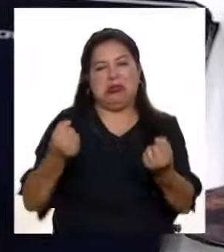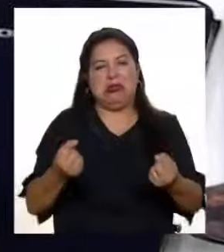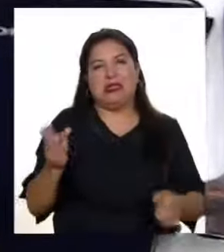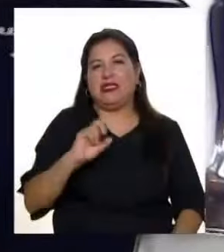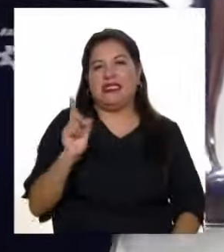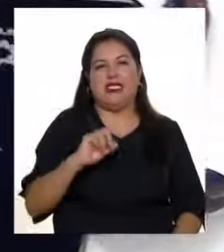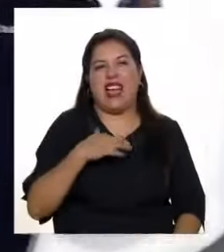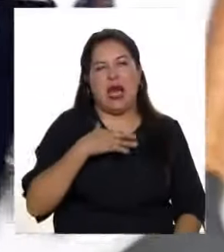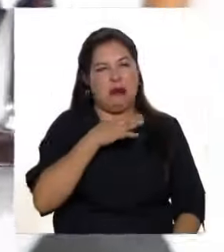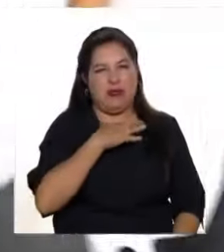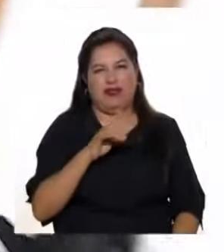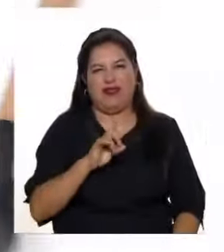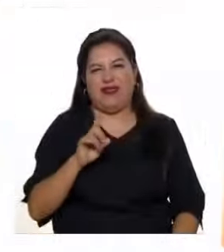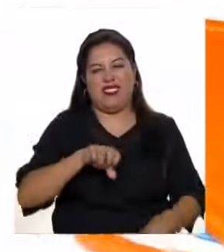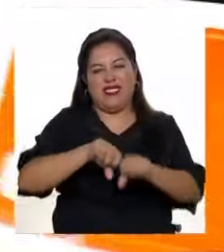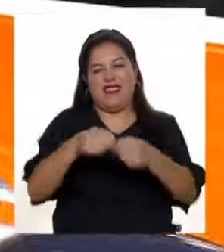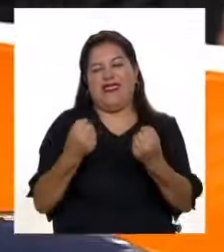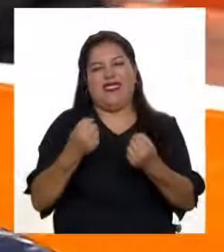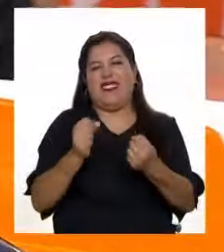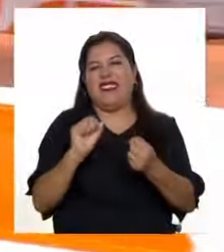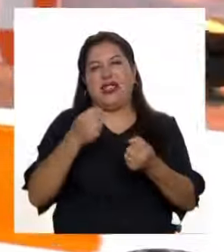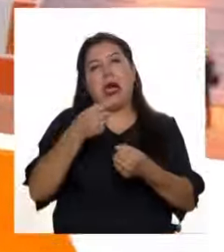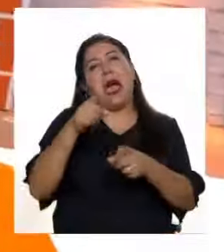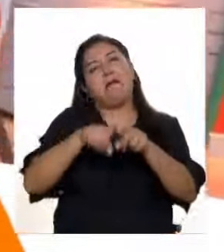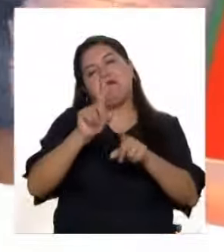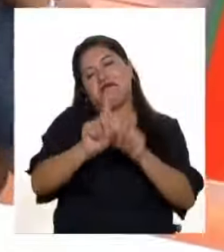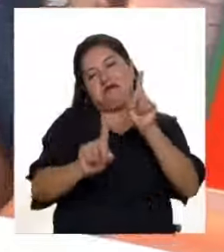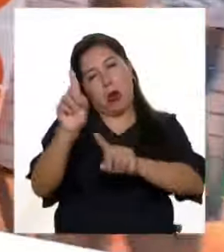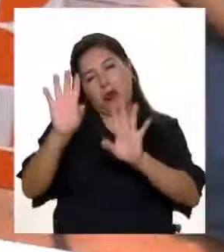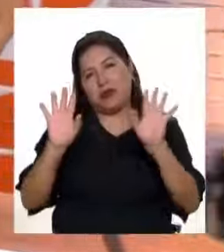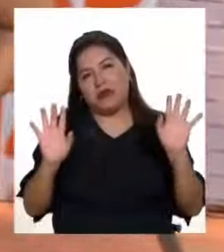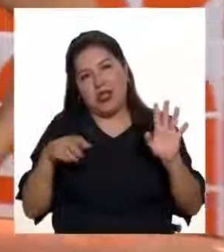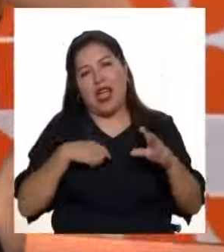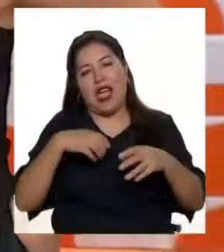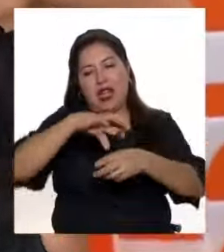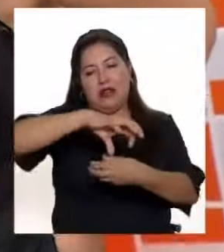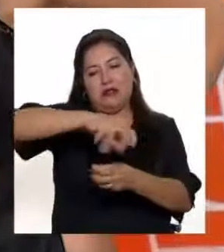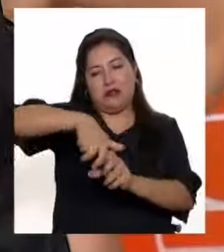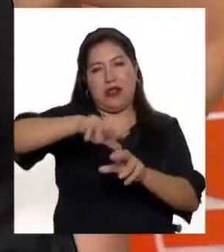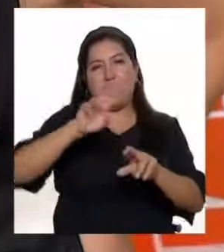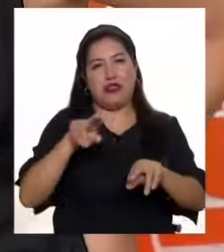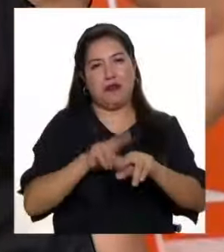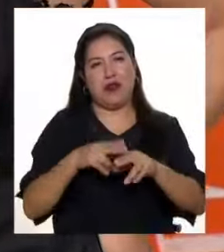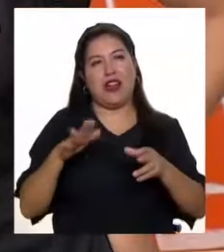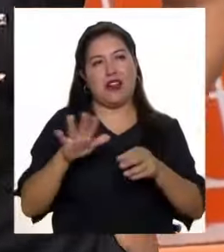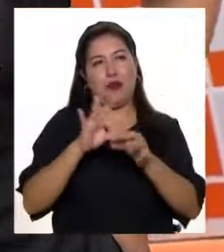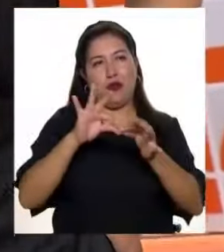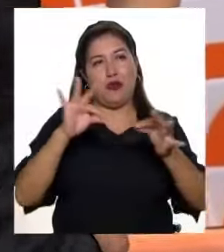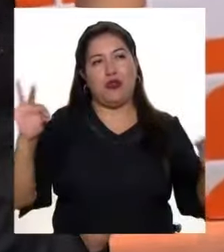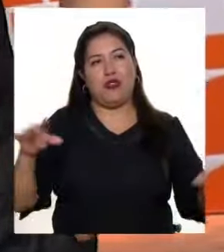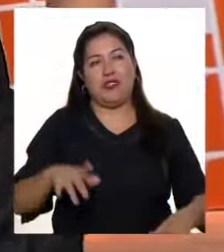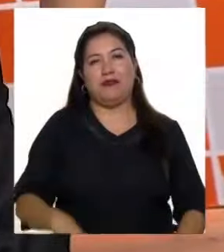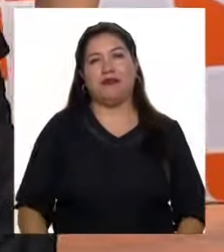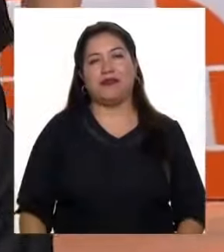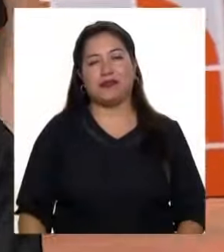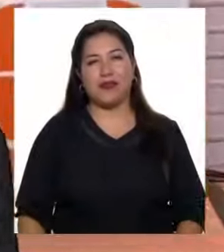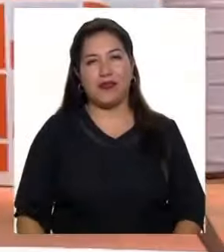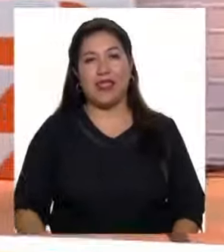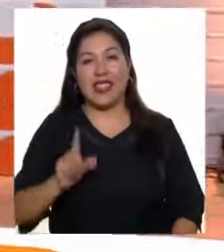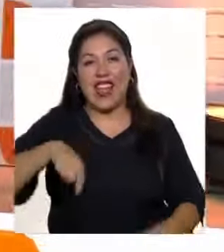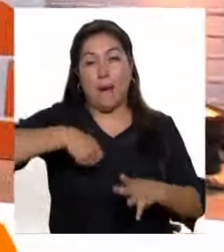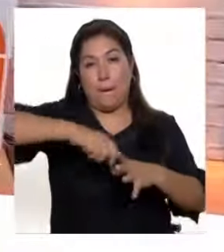mí me gusta... Eso era antiguamente. Bueno, ya depende de cada gusto, ¿no? A mí me gusta que el fideo esté completo. Bueno, no, hay que moverlo